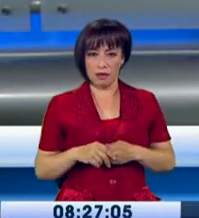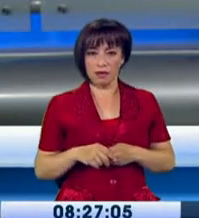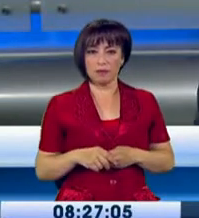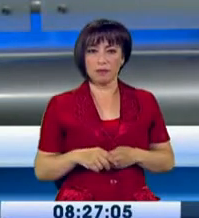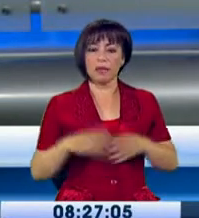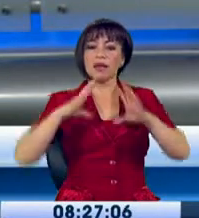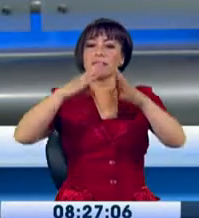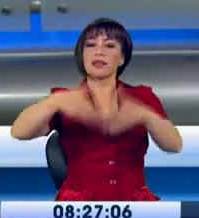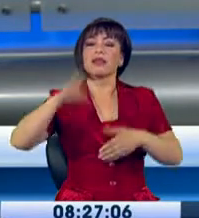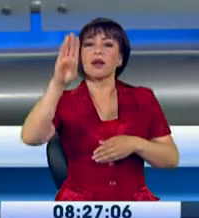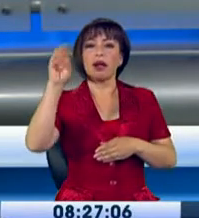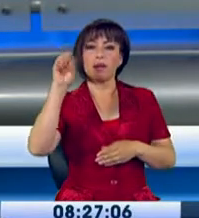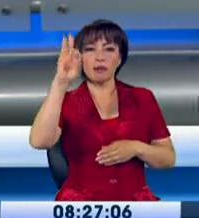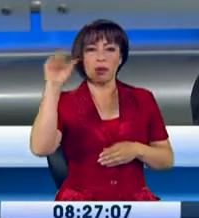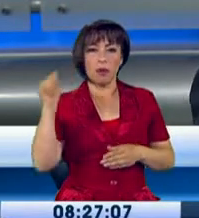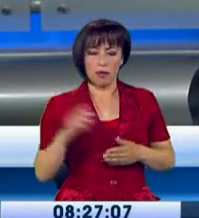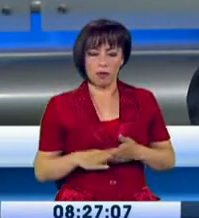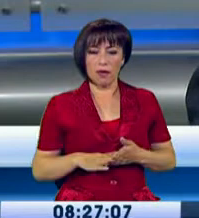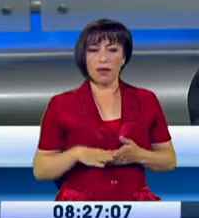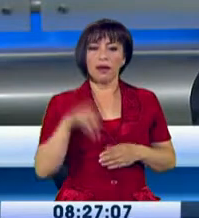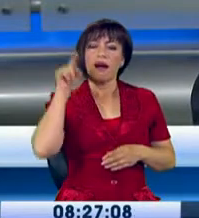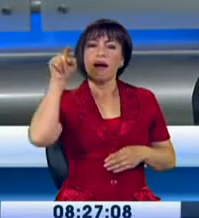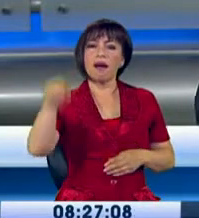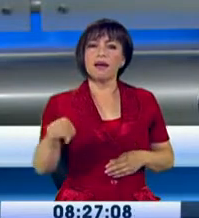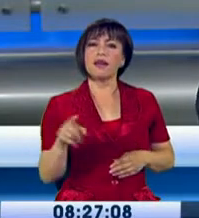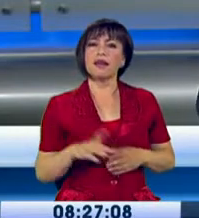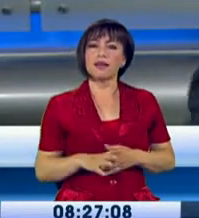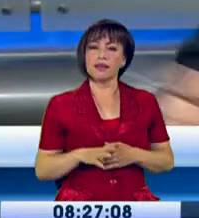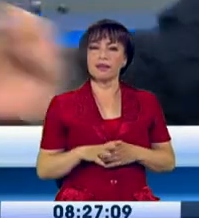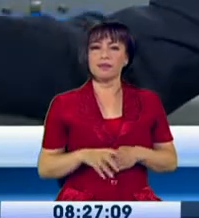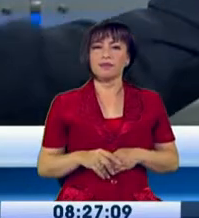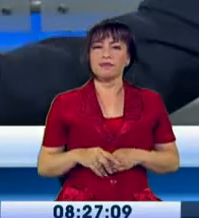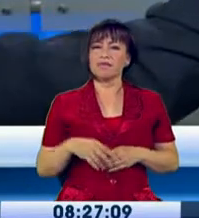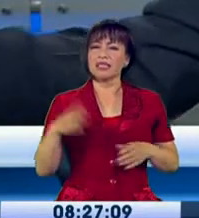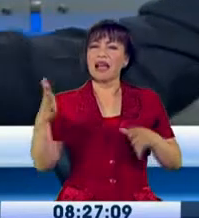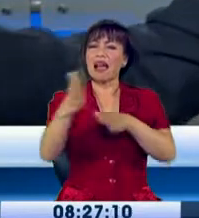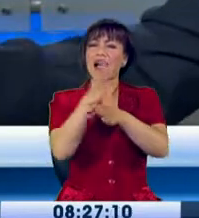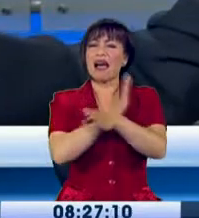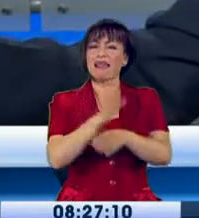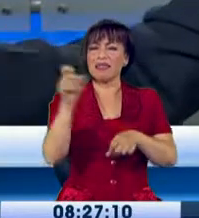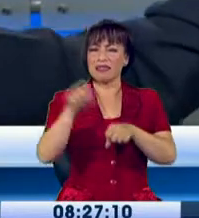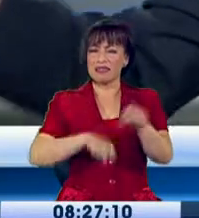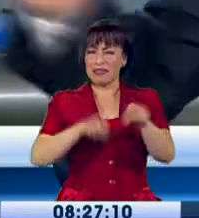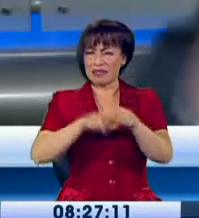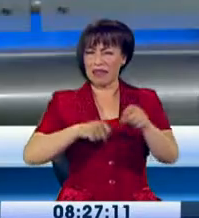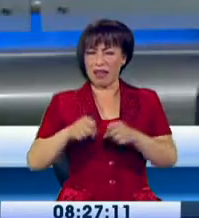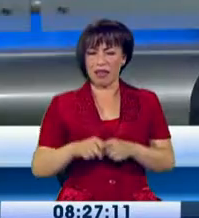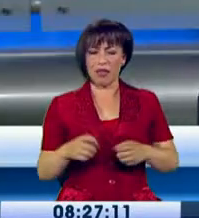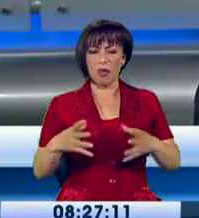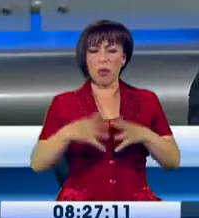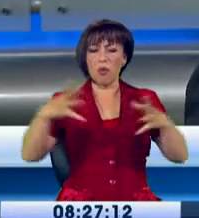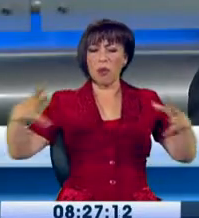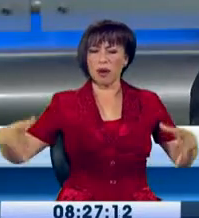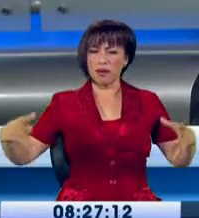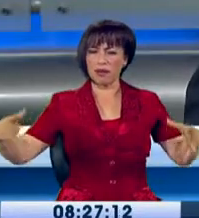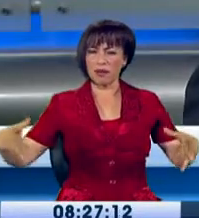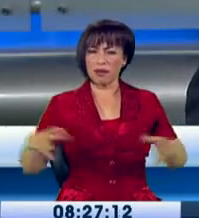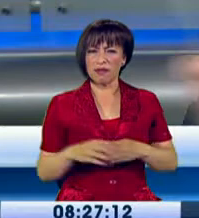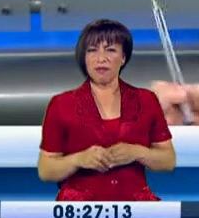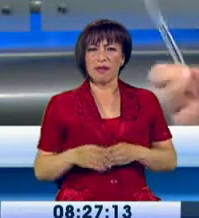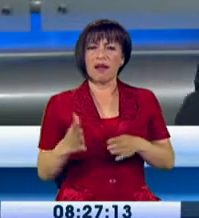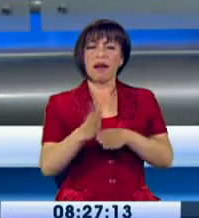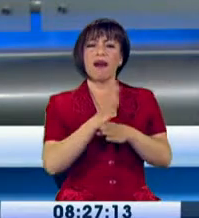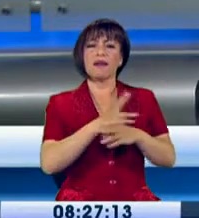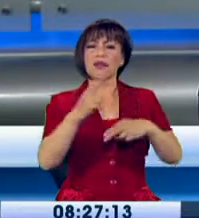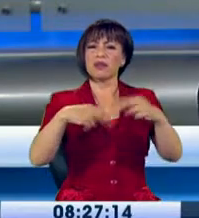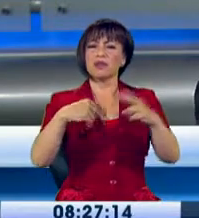calle Camilo Cienfuegos, se encuentra dañada. ¿Se acuerdan? Hay una zanja de este porte que se dejó construida a